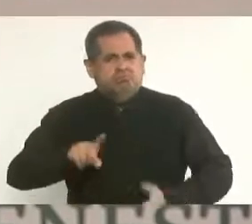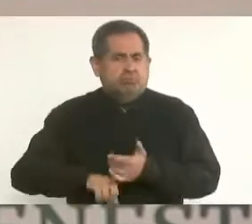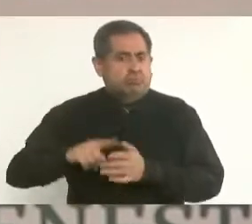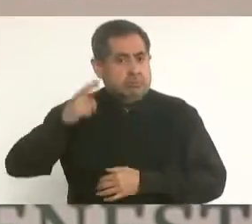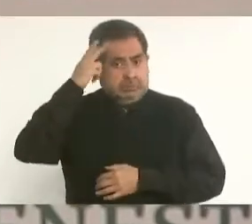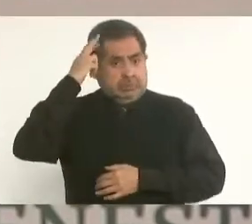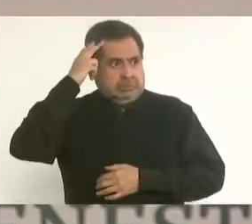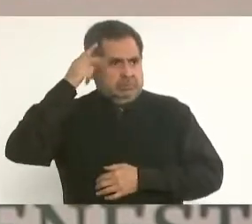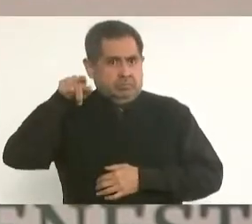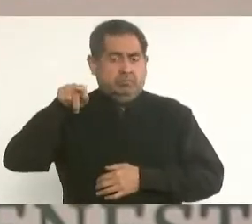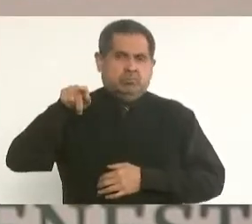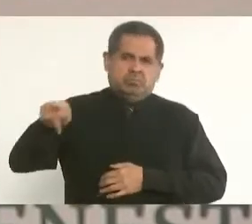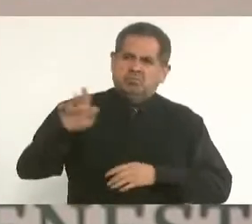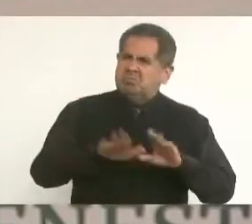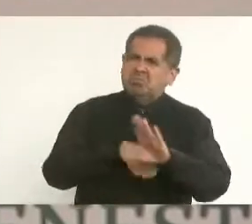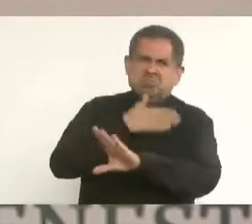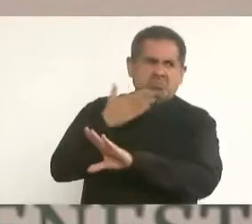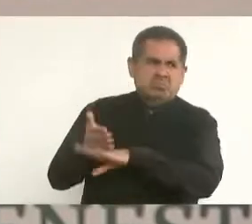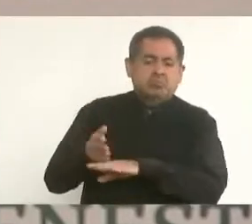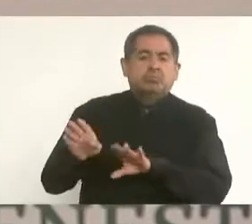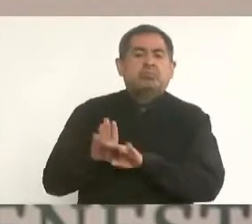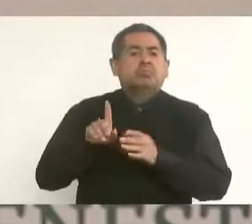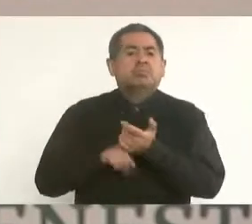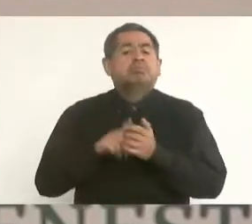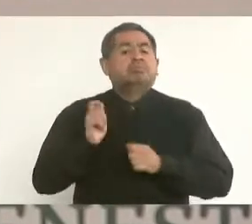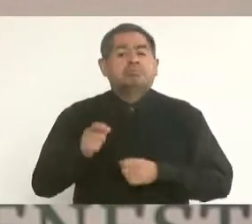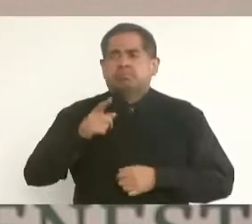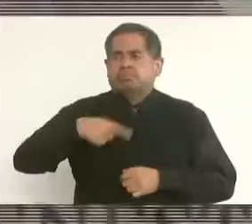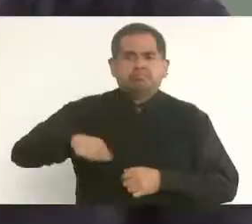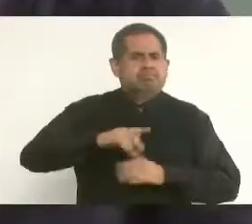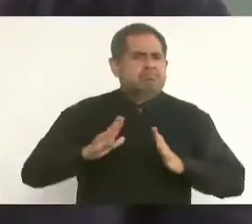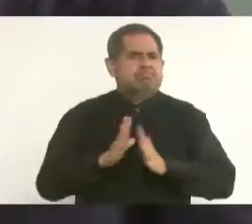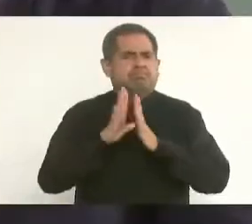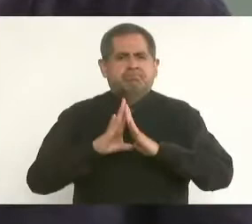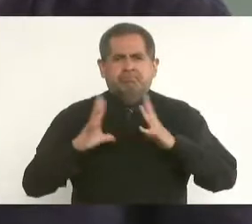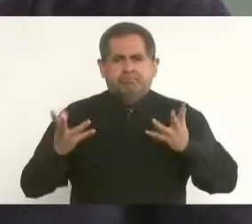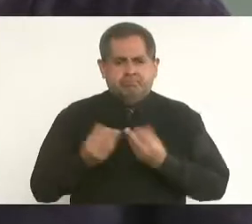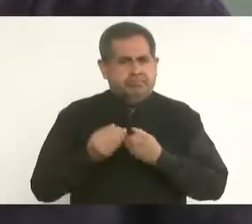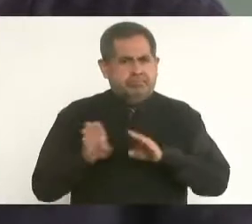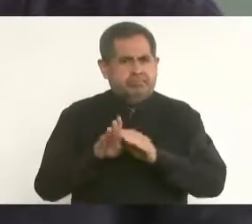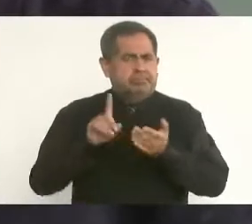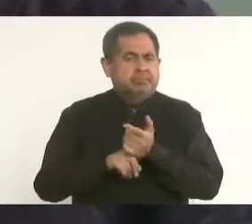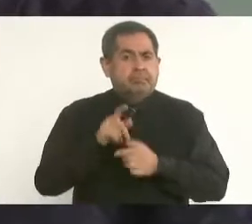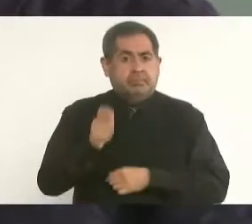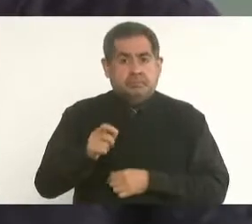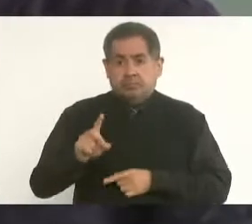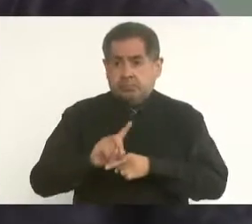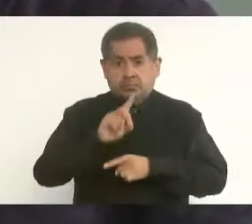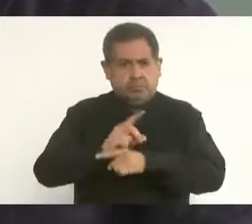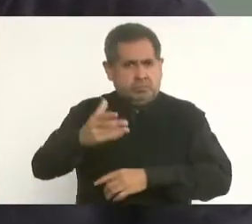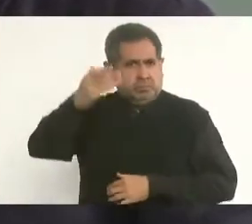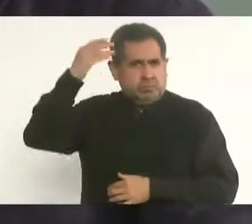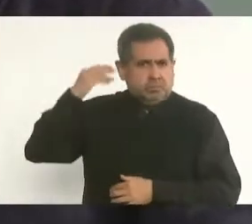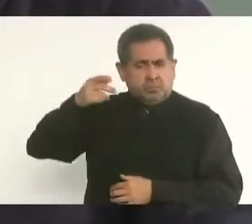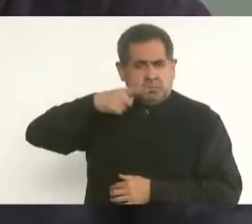porfirista, y la participación desde